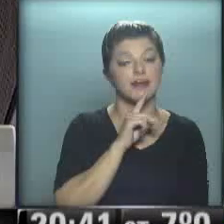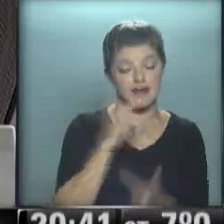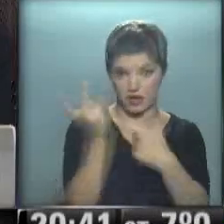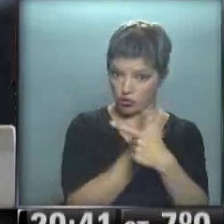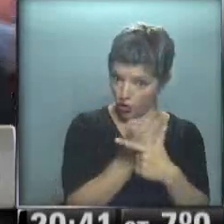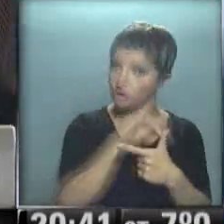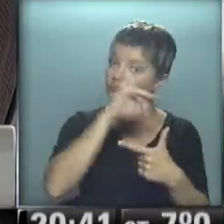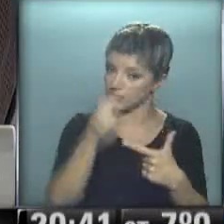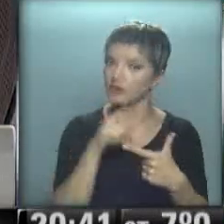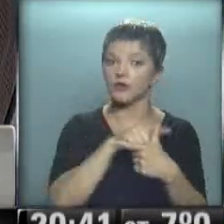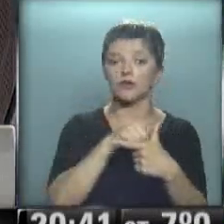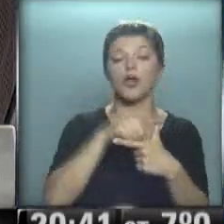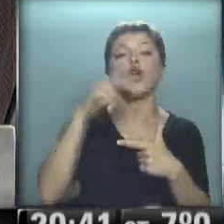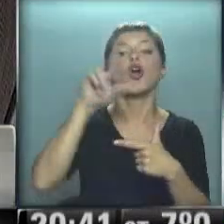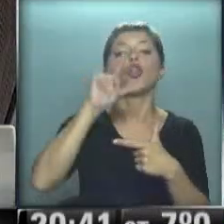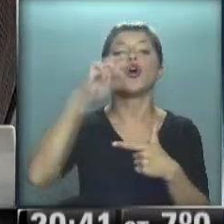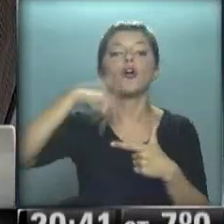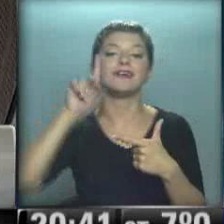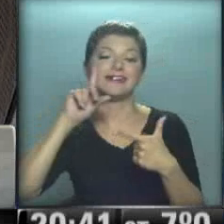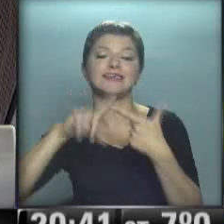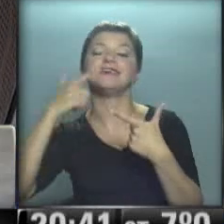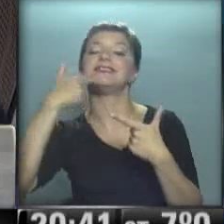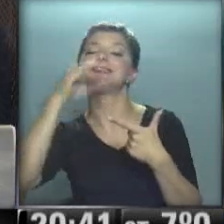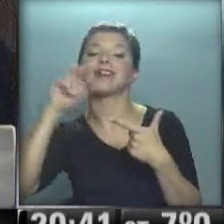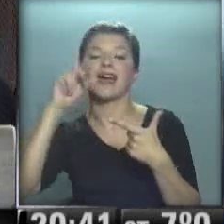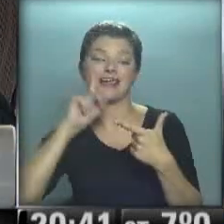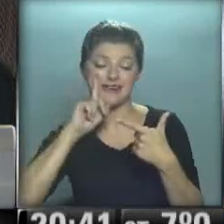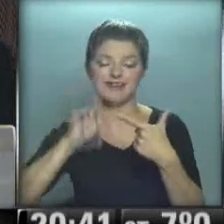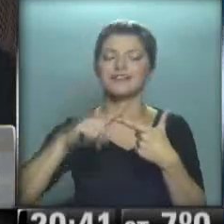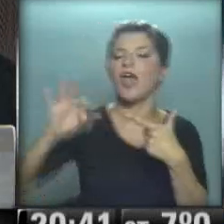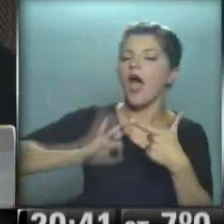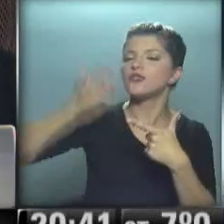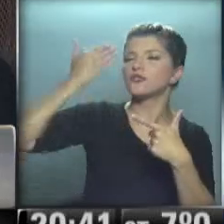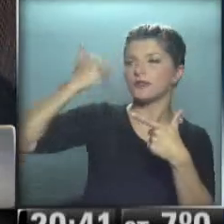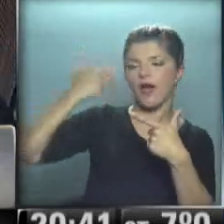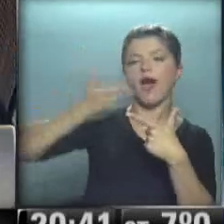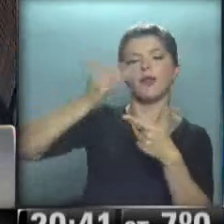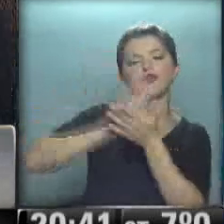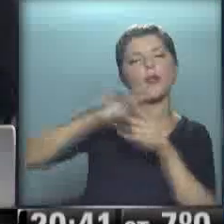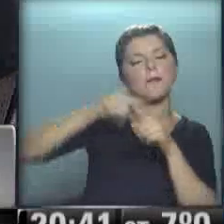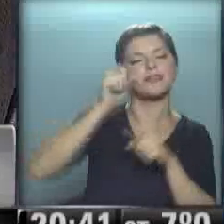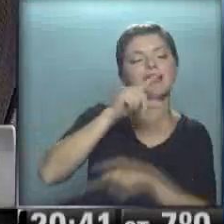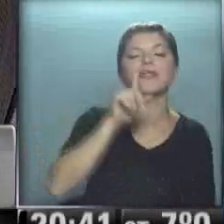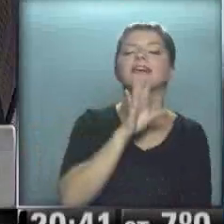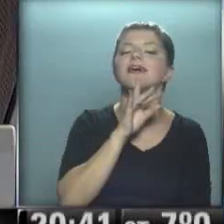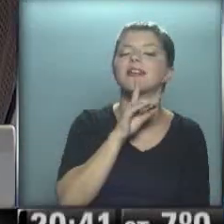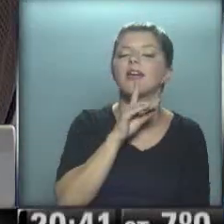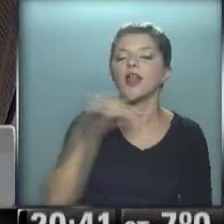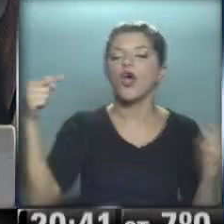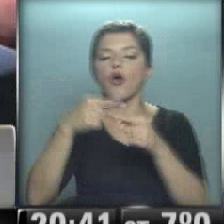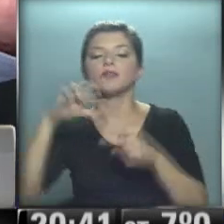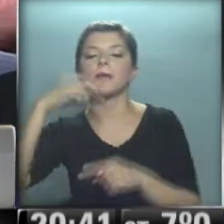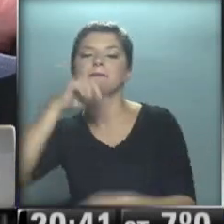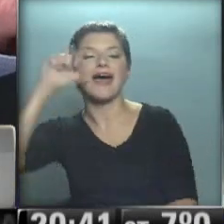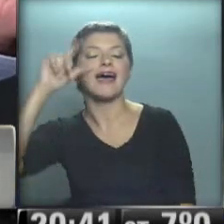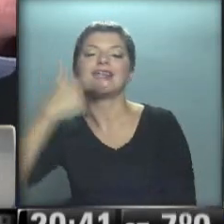israelí, Shulamit Aloni y Yossi Sarit, hace muchos años definieron la política de los israelíes hacia los palestinos